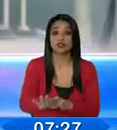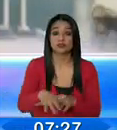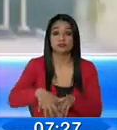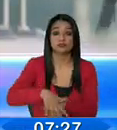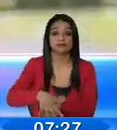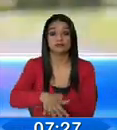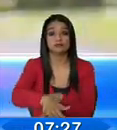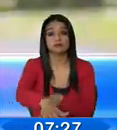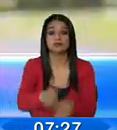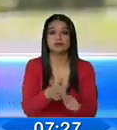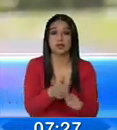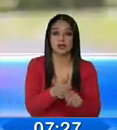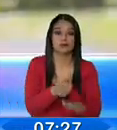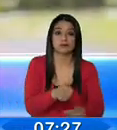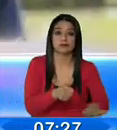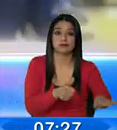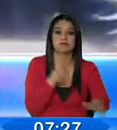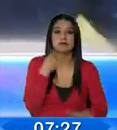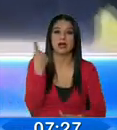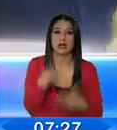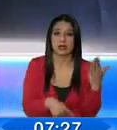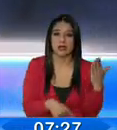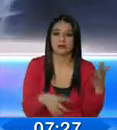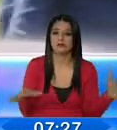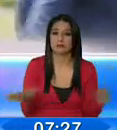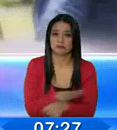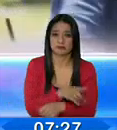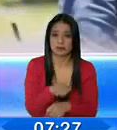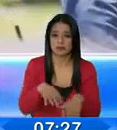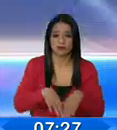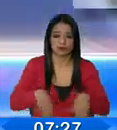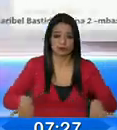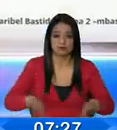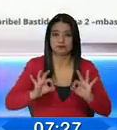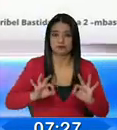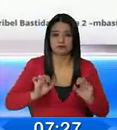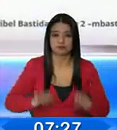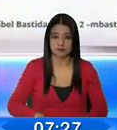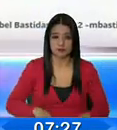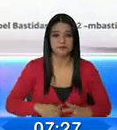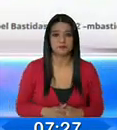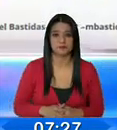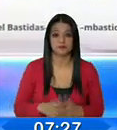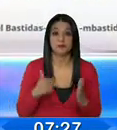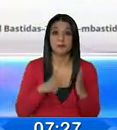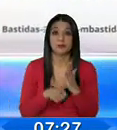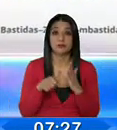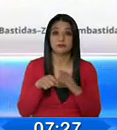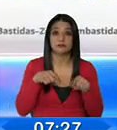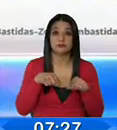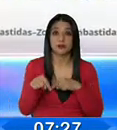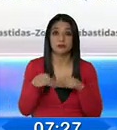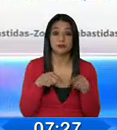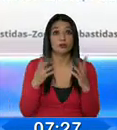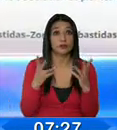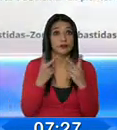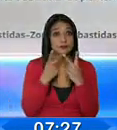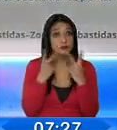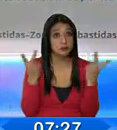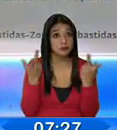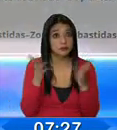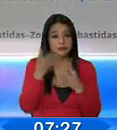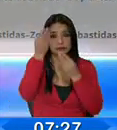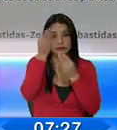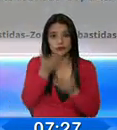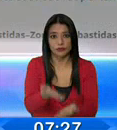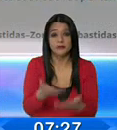del río a fin de garantizar la integridad de las tuberías. En cambio, el Ministerio de Transporte y Obras Públicas dio a conocer